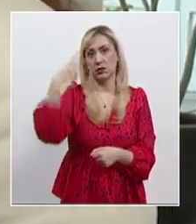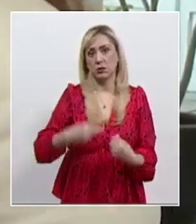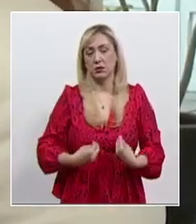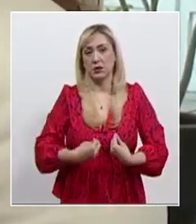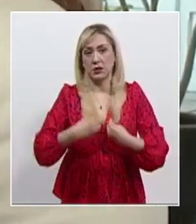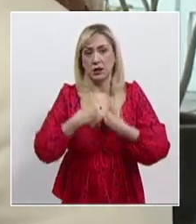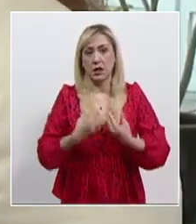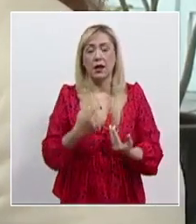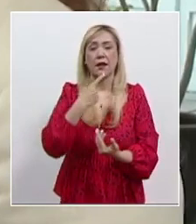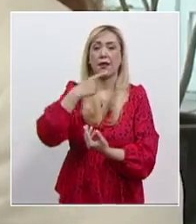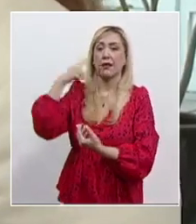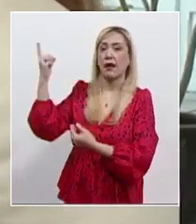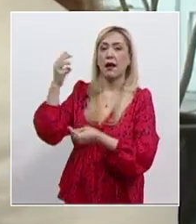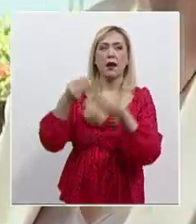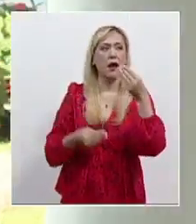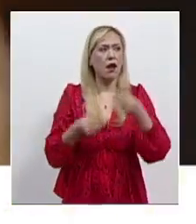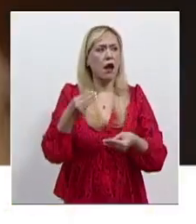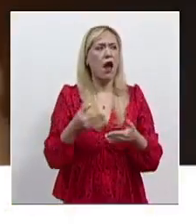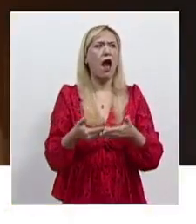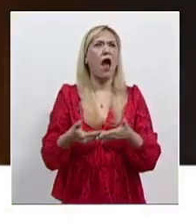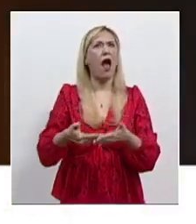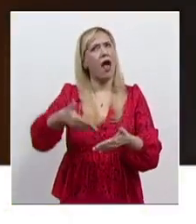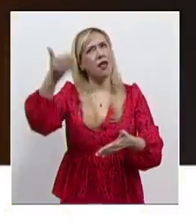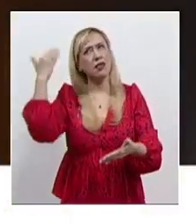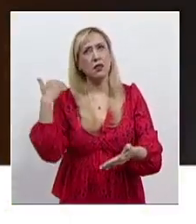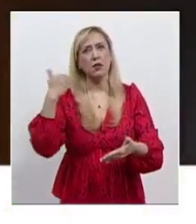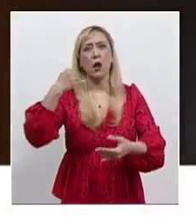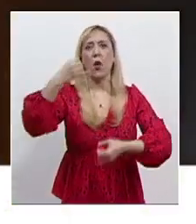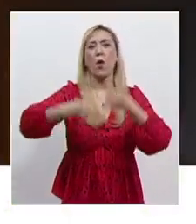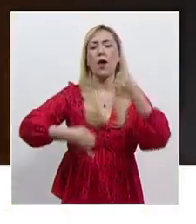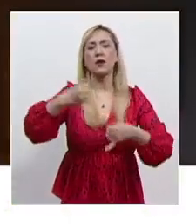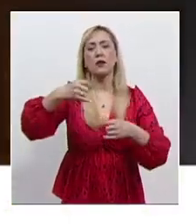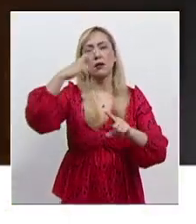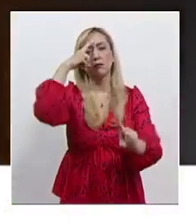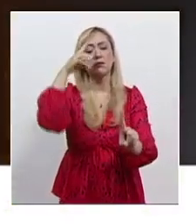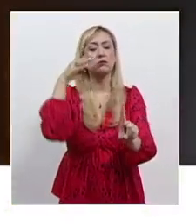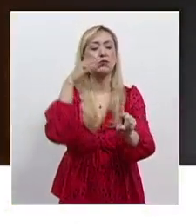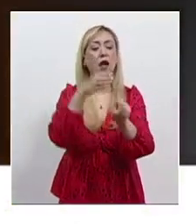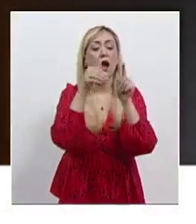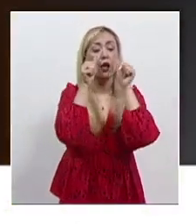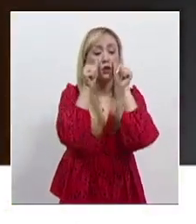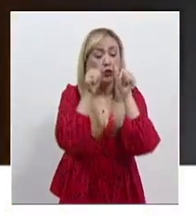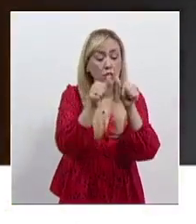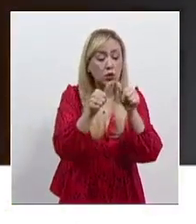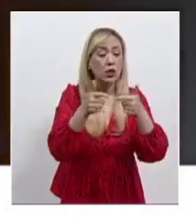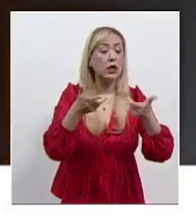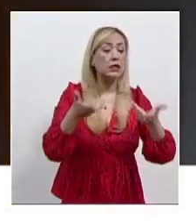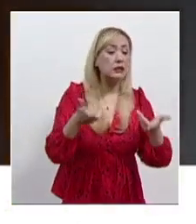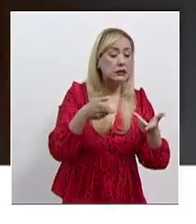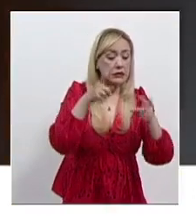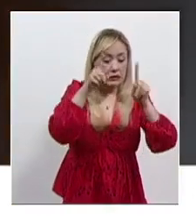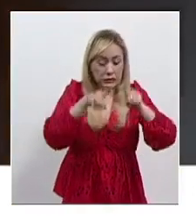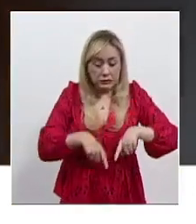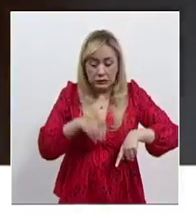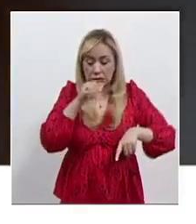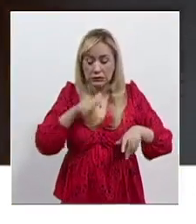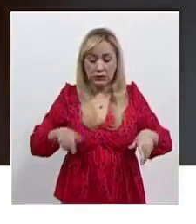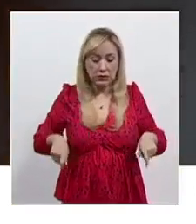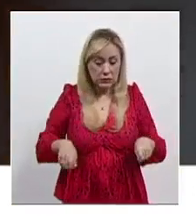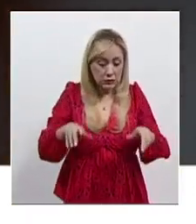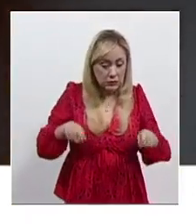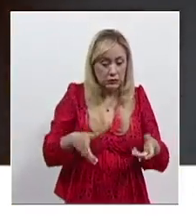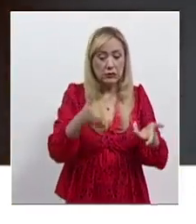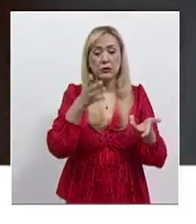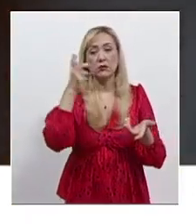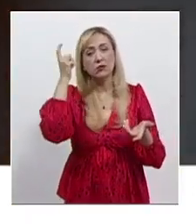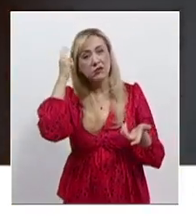González Solís explicó que anteriormente la visión de los jueces se centraba en tratar de atender las limitaciones físicas, psíquicas o